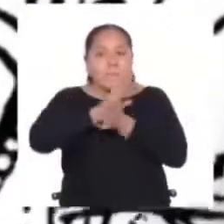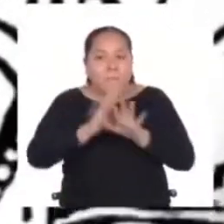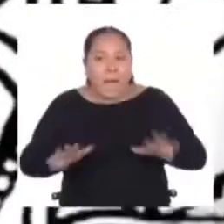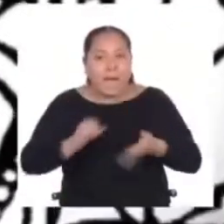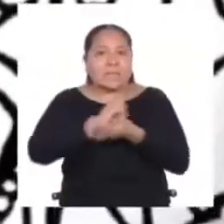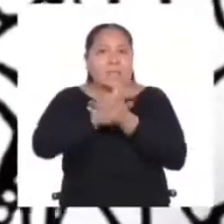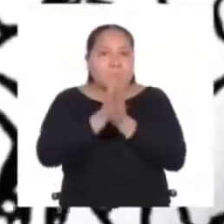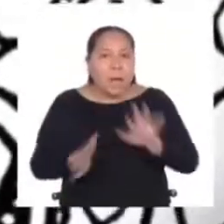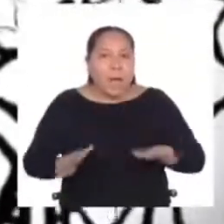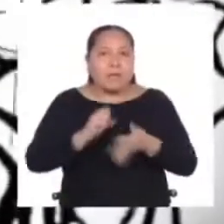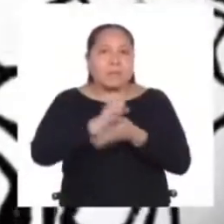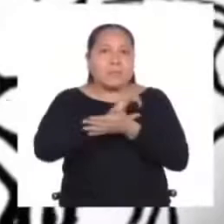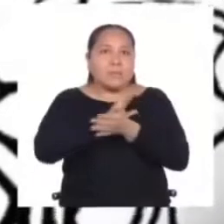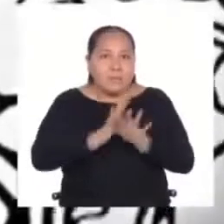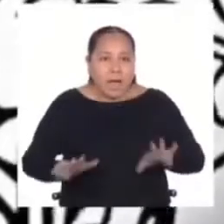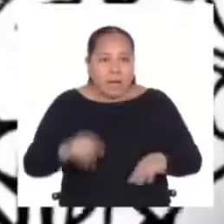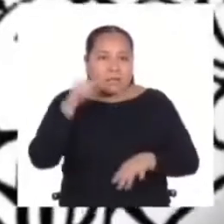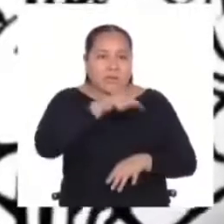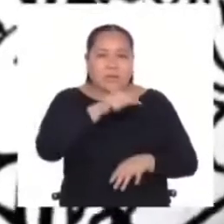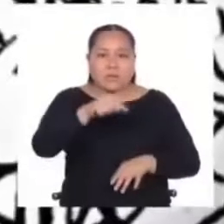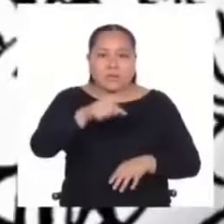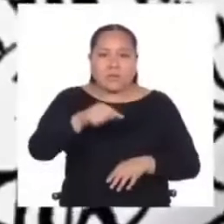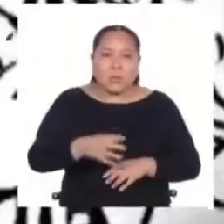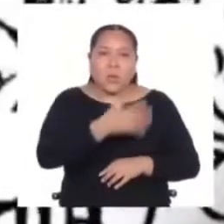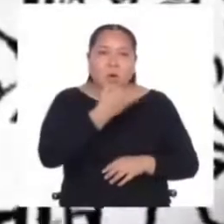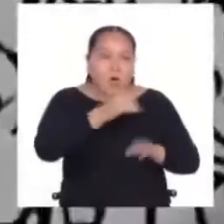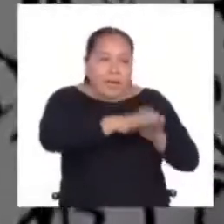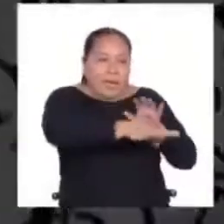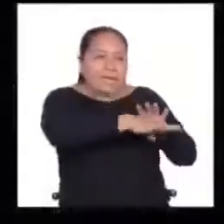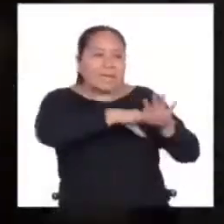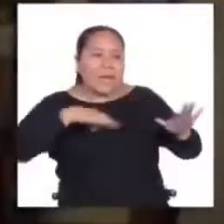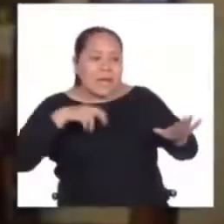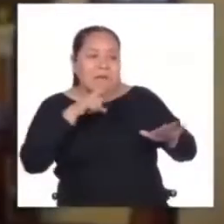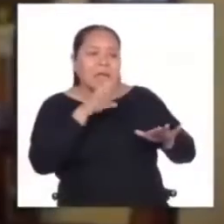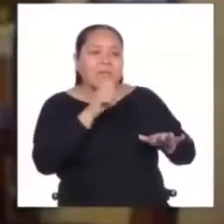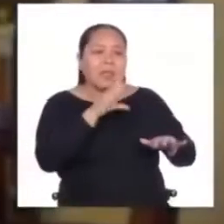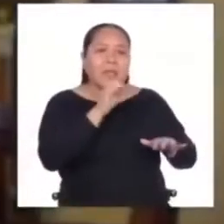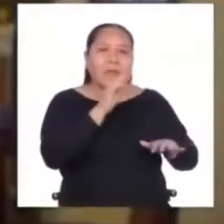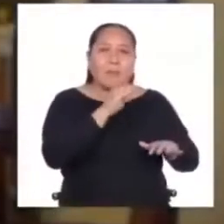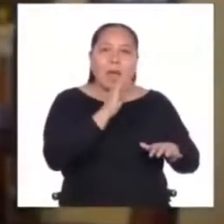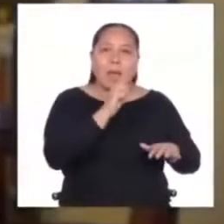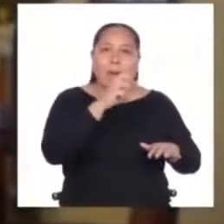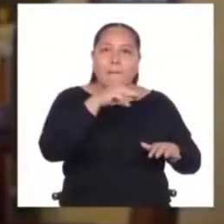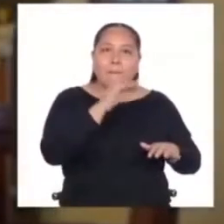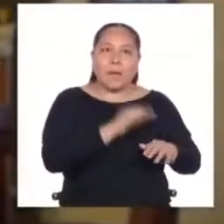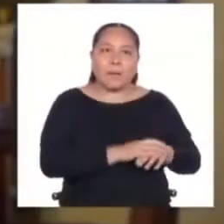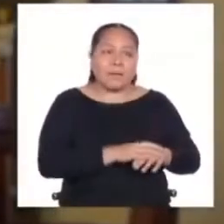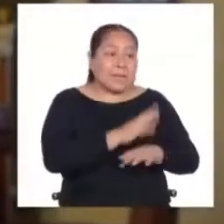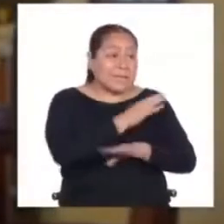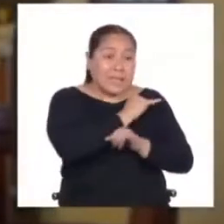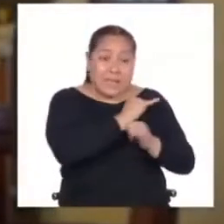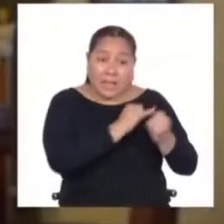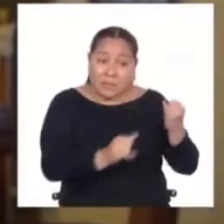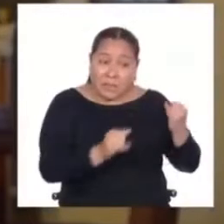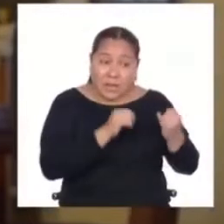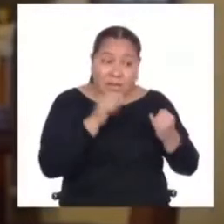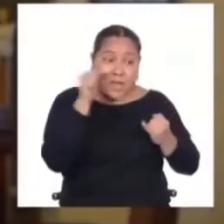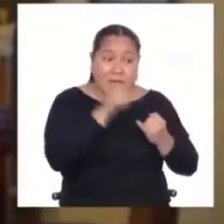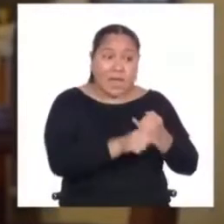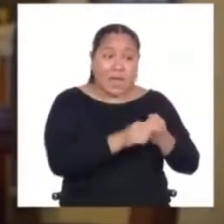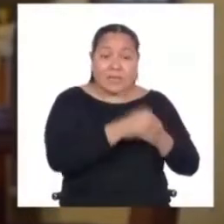pacificar, de procurar que salgan los incas de Vilcabamba, que se termine con esa,